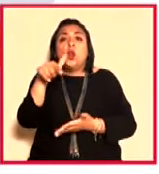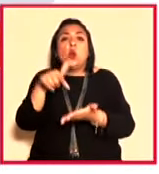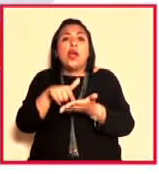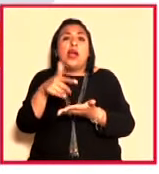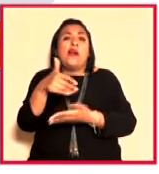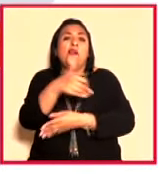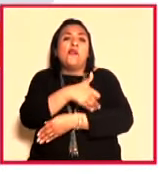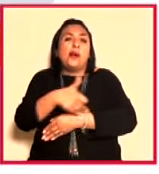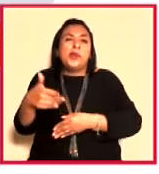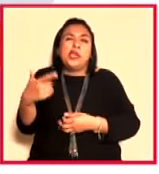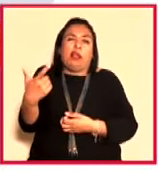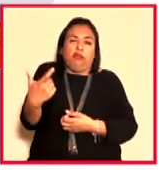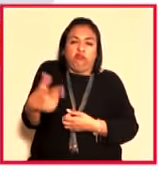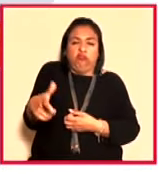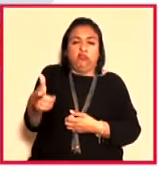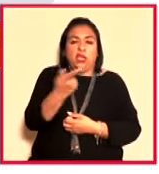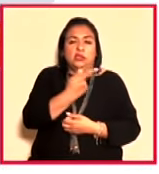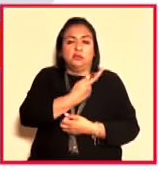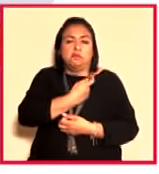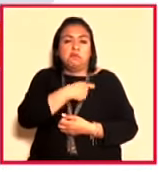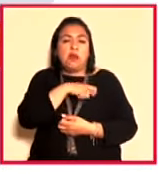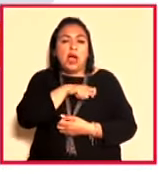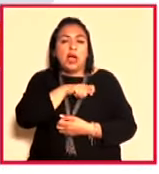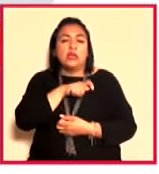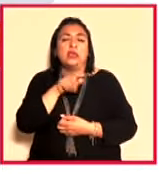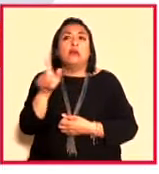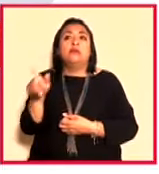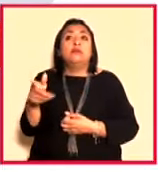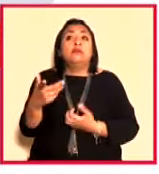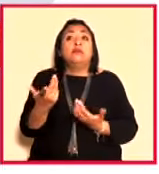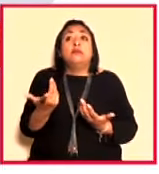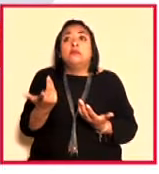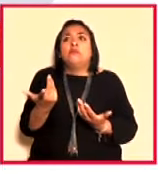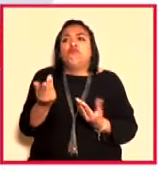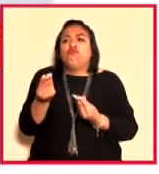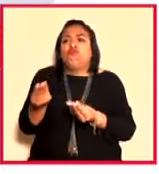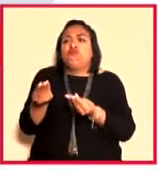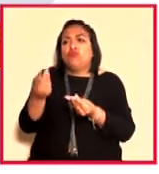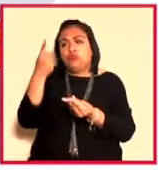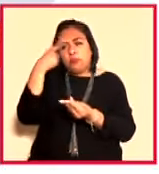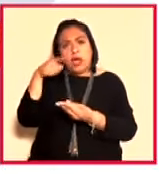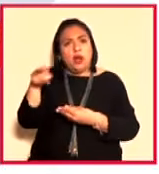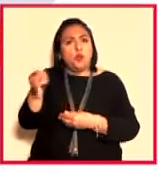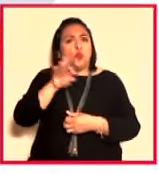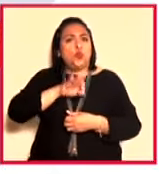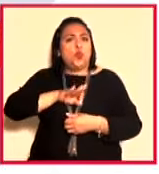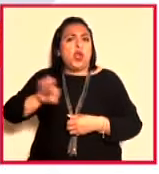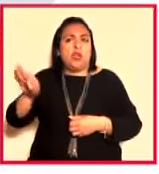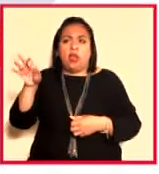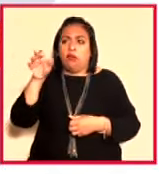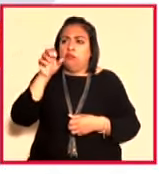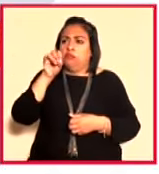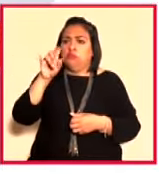una familia española burguesa que le dio todos los medios para volverse quién era